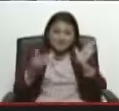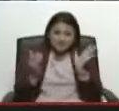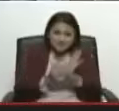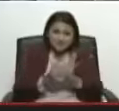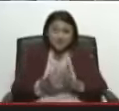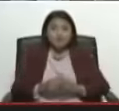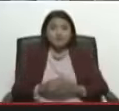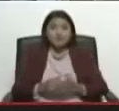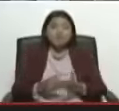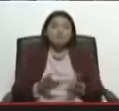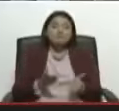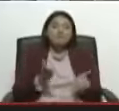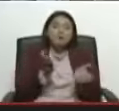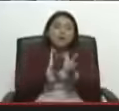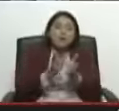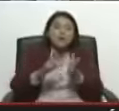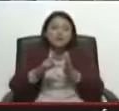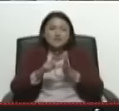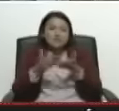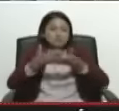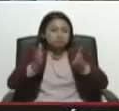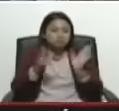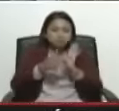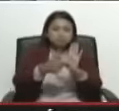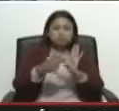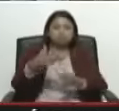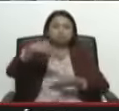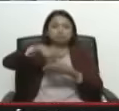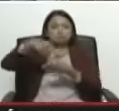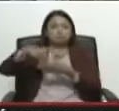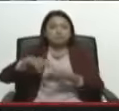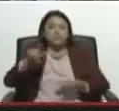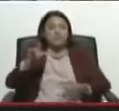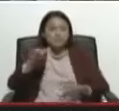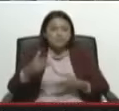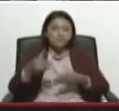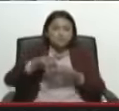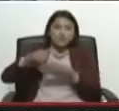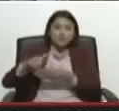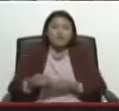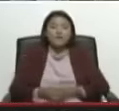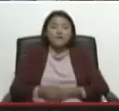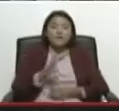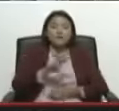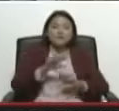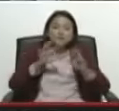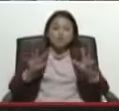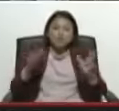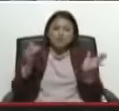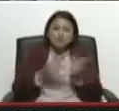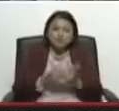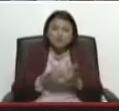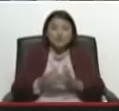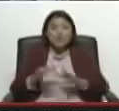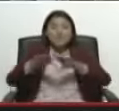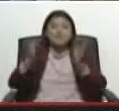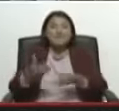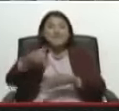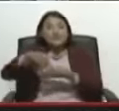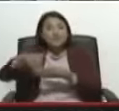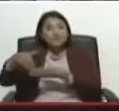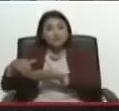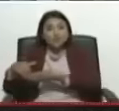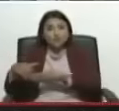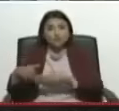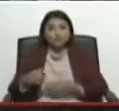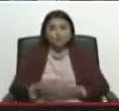15.857 centros de votación también estarán activos durante esas votaciones. Serán 28.027 mesas de votación en todo